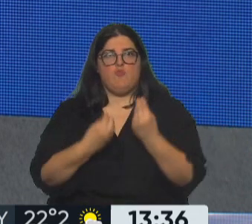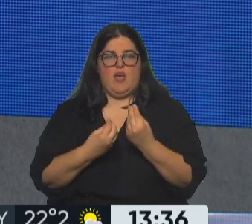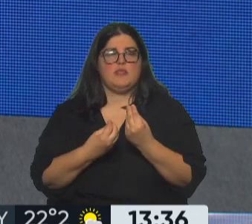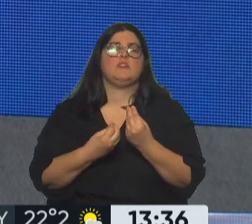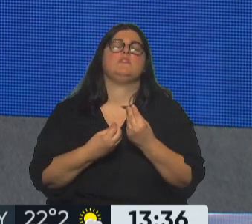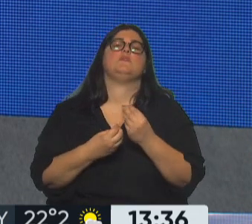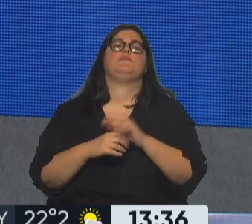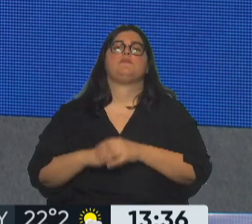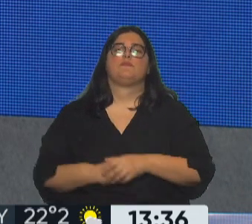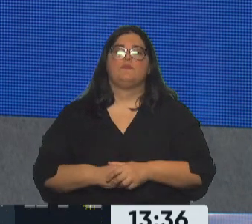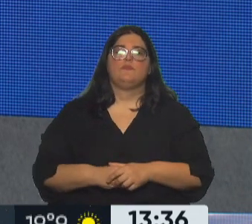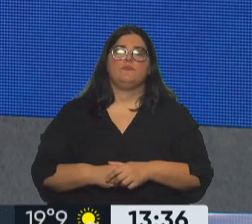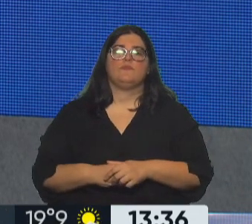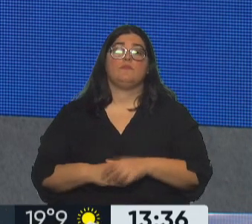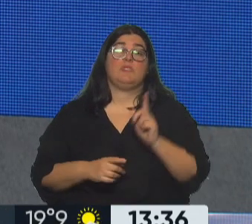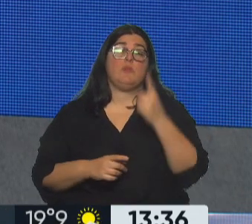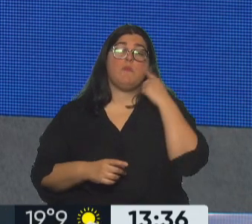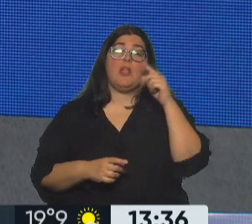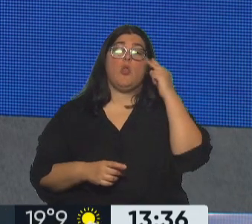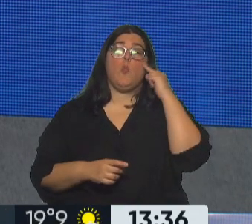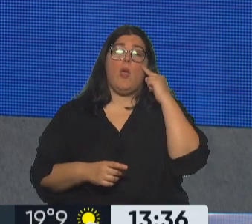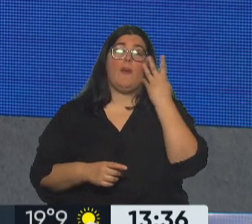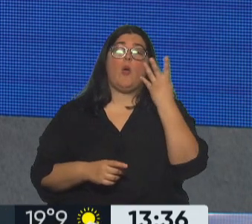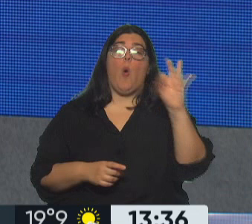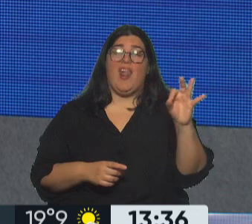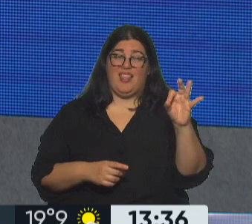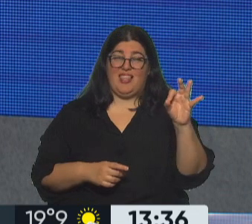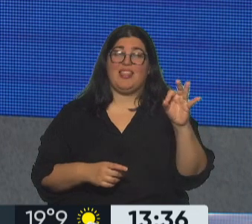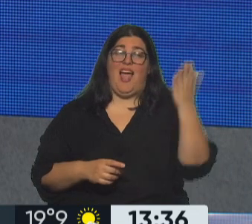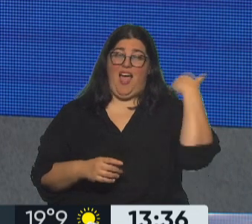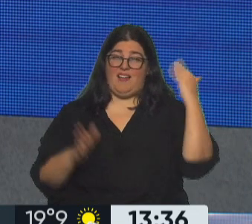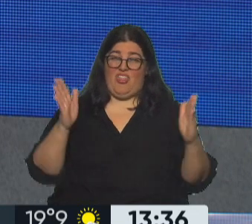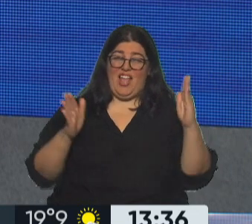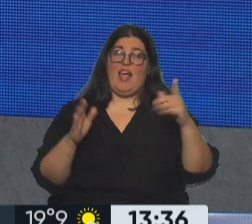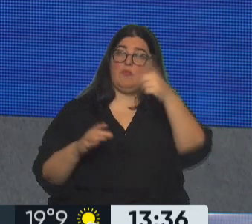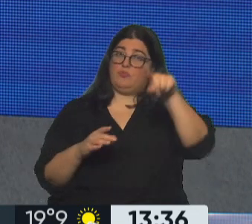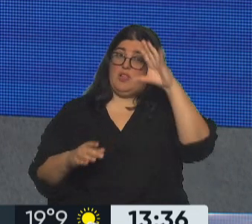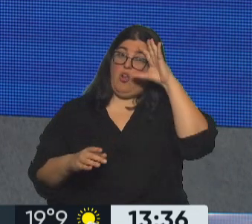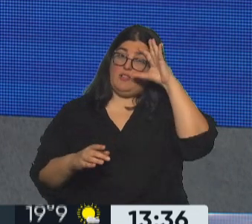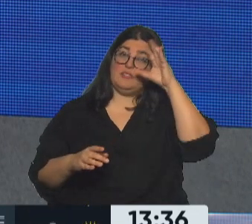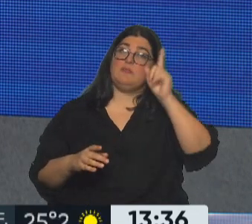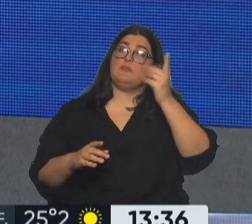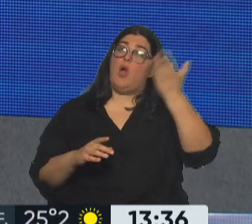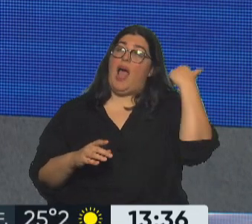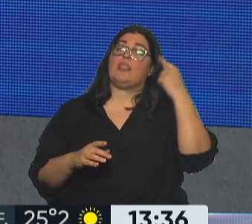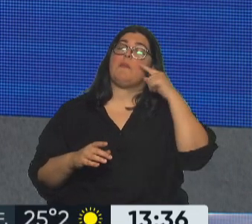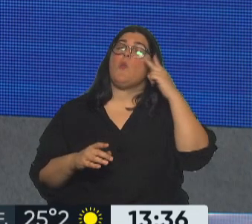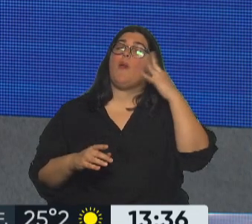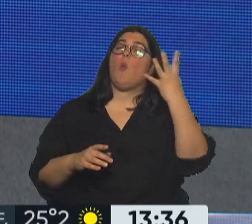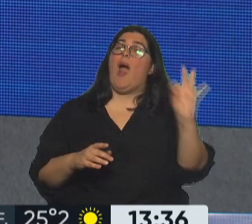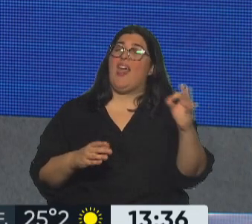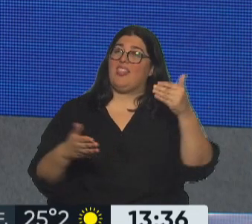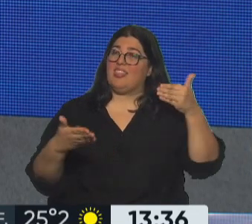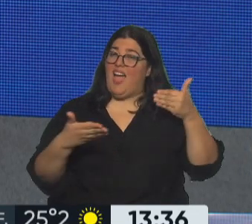de la propia década de 1940, porque tengamos presente que a fines de esa década